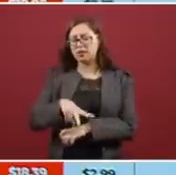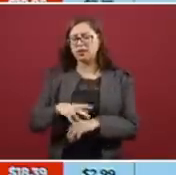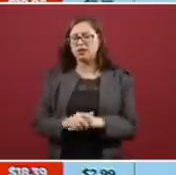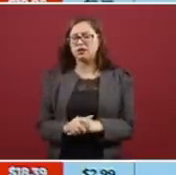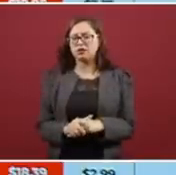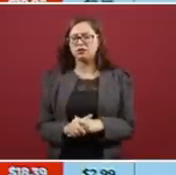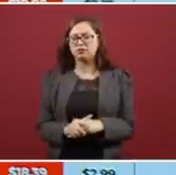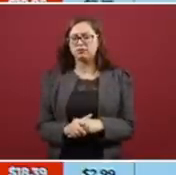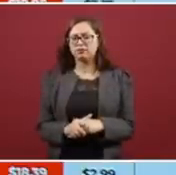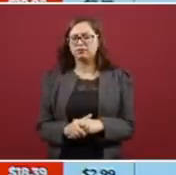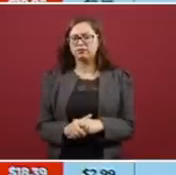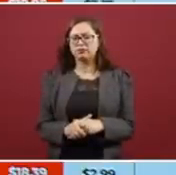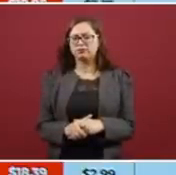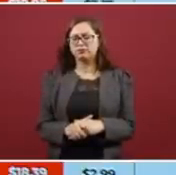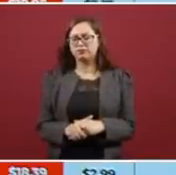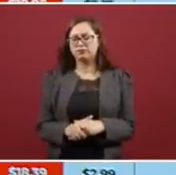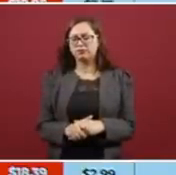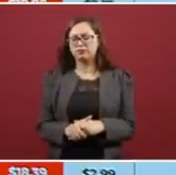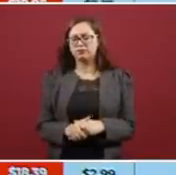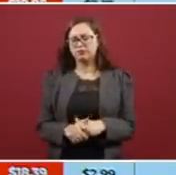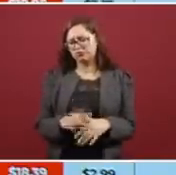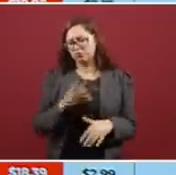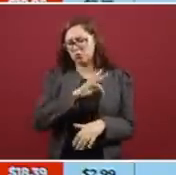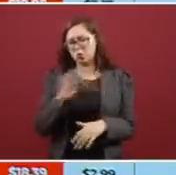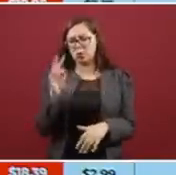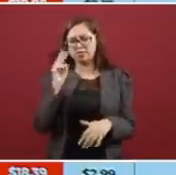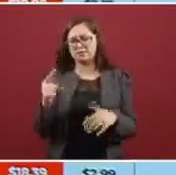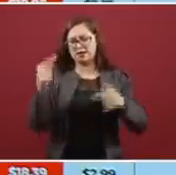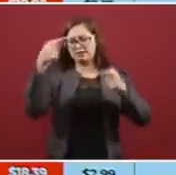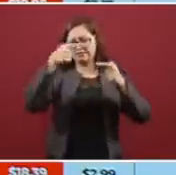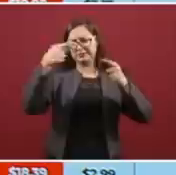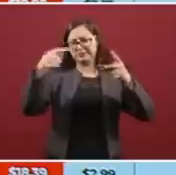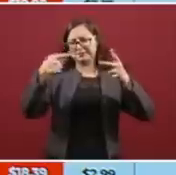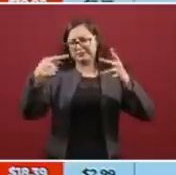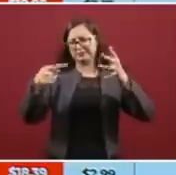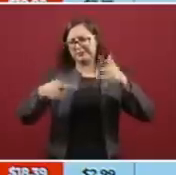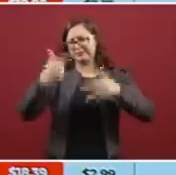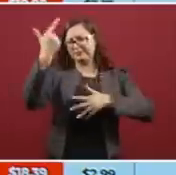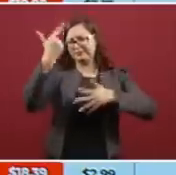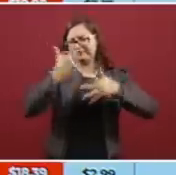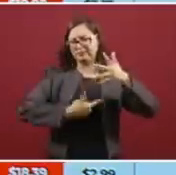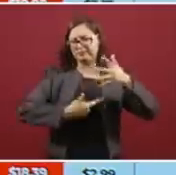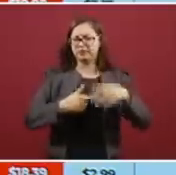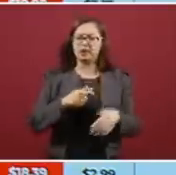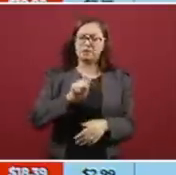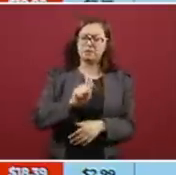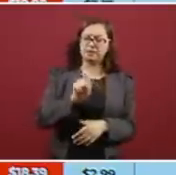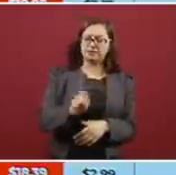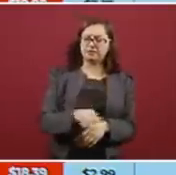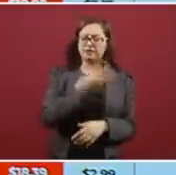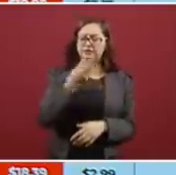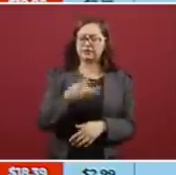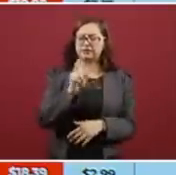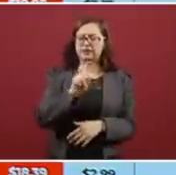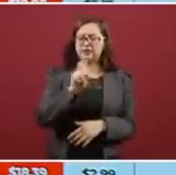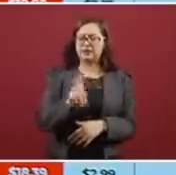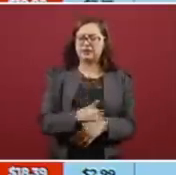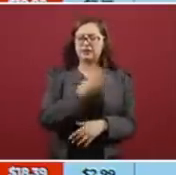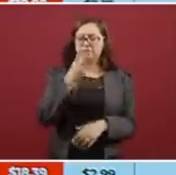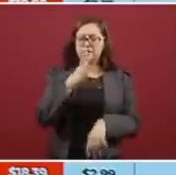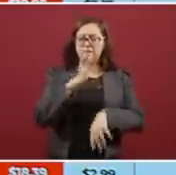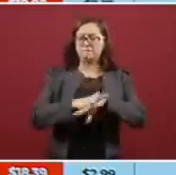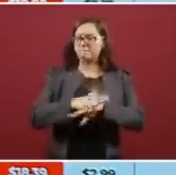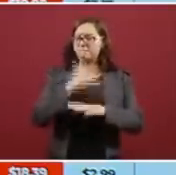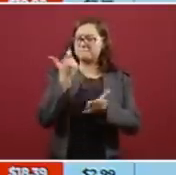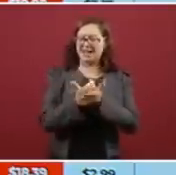y ustedes pueden ir viendo aquí que el precio al público va de 23 34 la